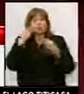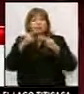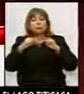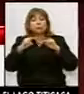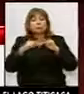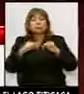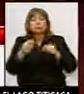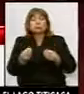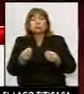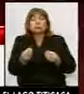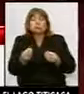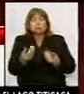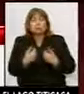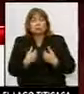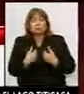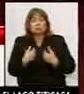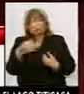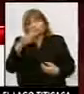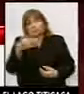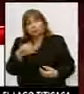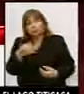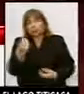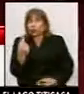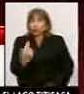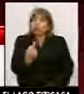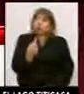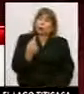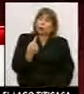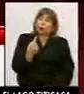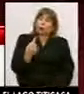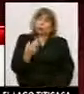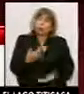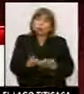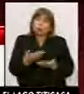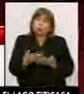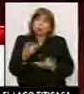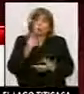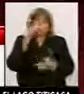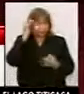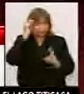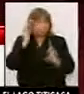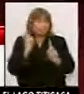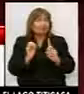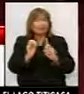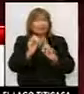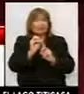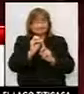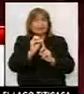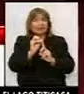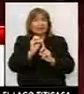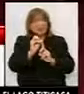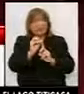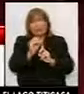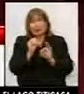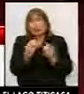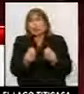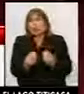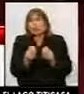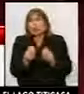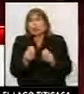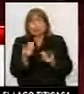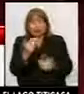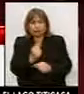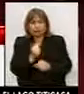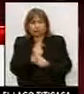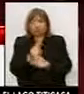tiene como objetivo principal, siendo uno de los objetivos ciertamente, pero no es objetivo principal ver cómo el funcionario que estaba a